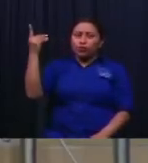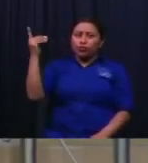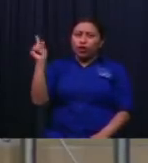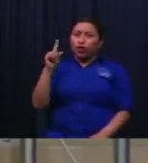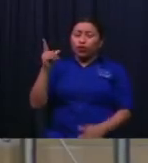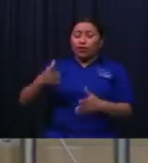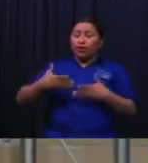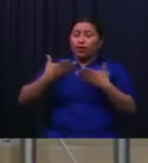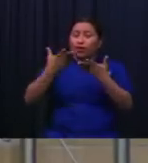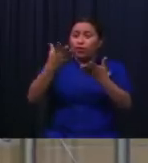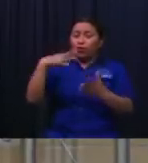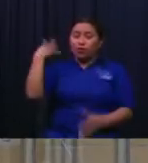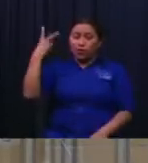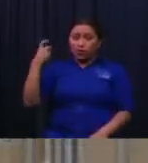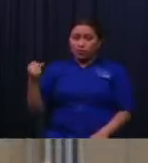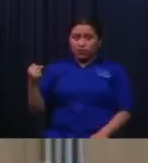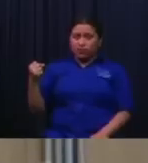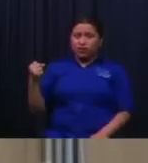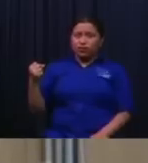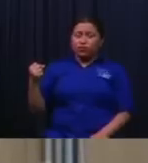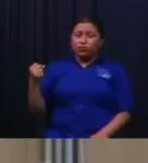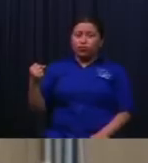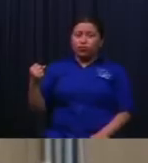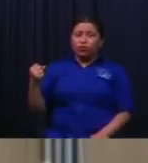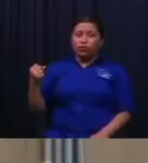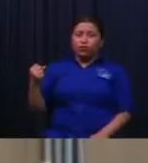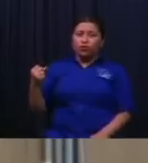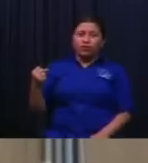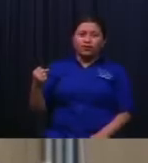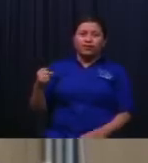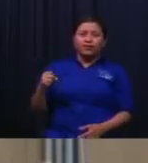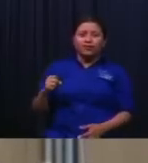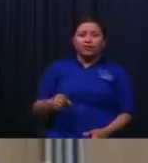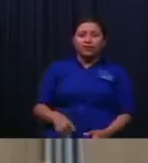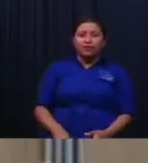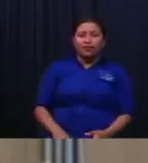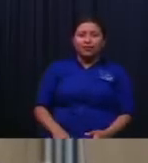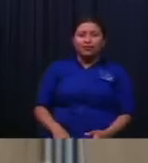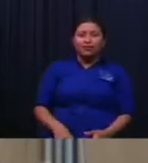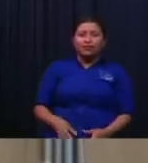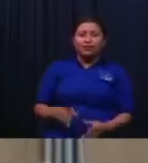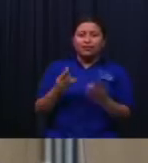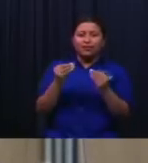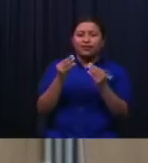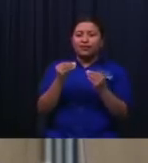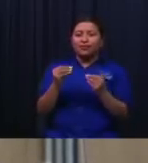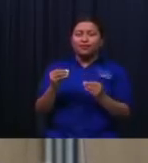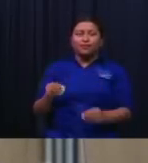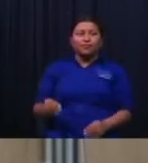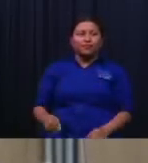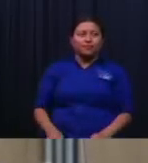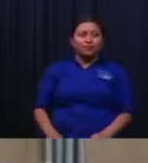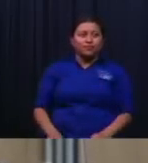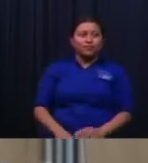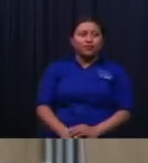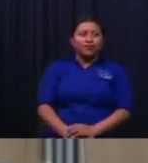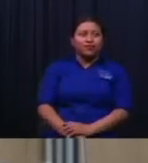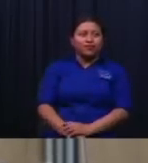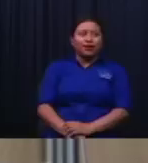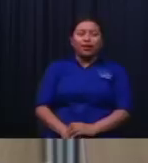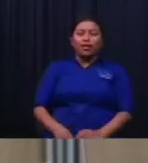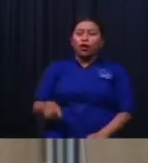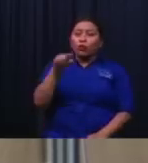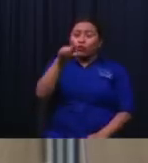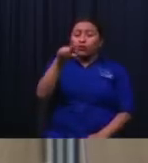cobardía, sino de poder, hermano. De dominio propio. Pero usted va a discernir el ambiente que se mueve en su